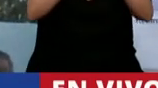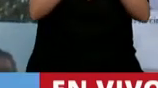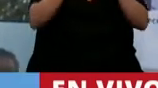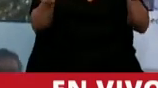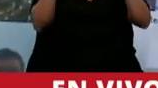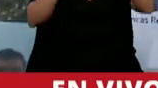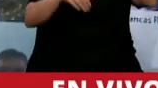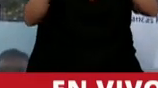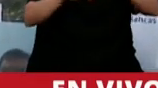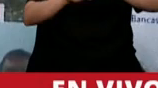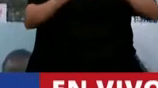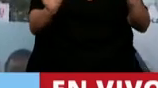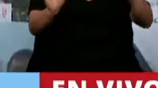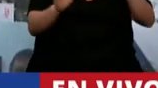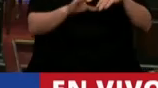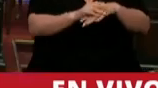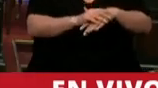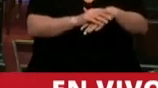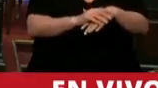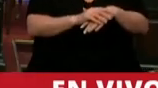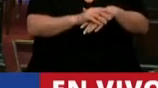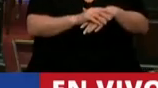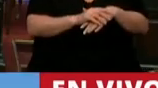la votación.